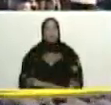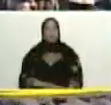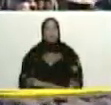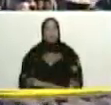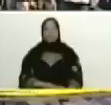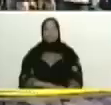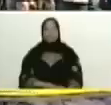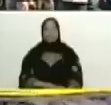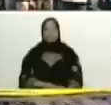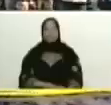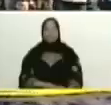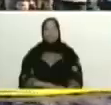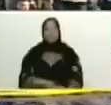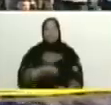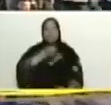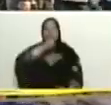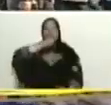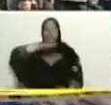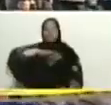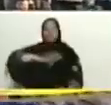una de las páginas